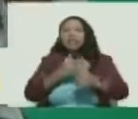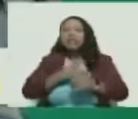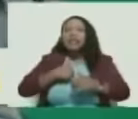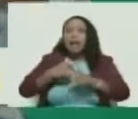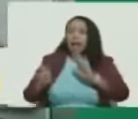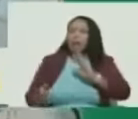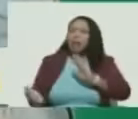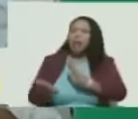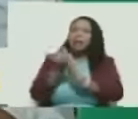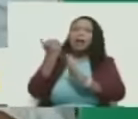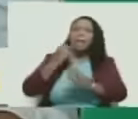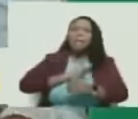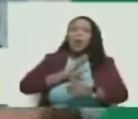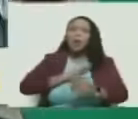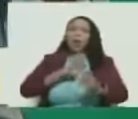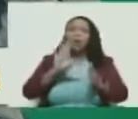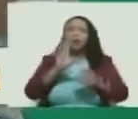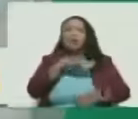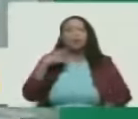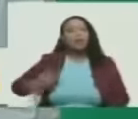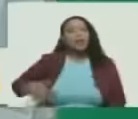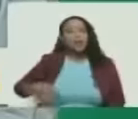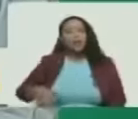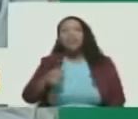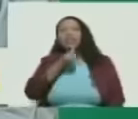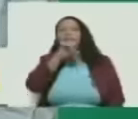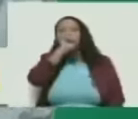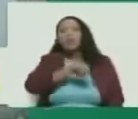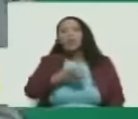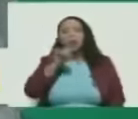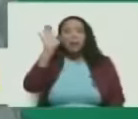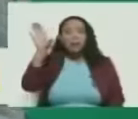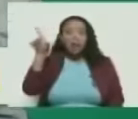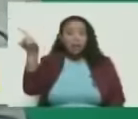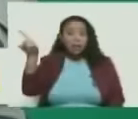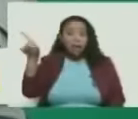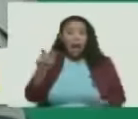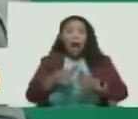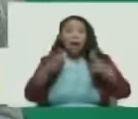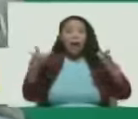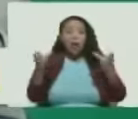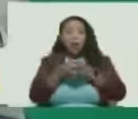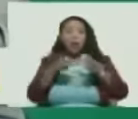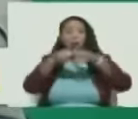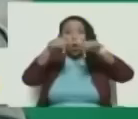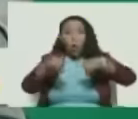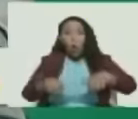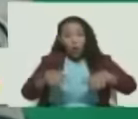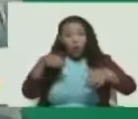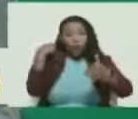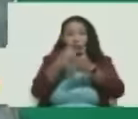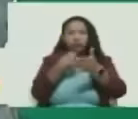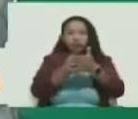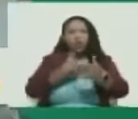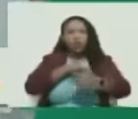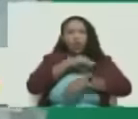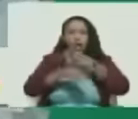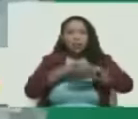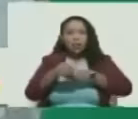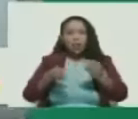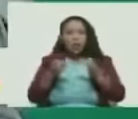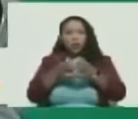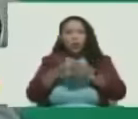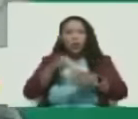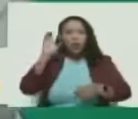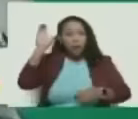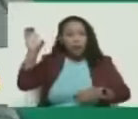de lo que nos pertenece por derecho y quienes amamos la patria. El gran polo hoy, en esta batalla que estamos dando, es el polo de los